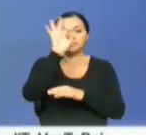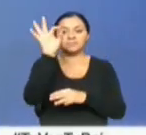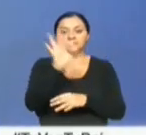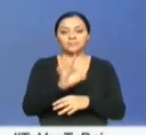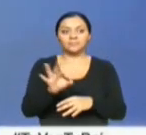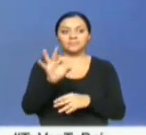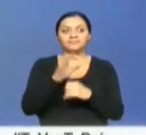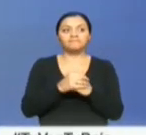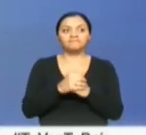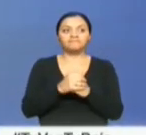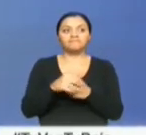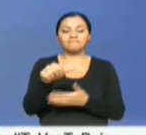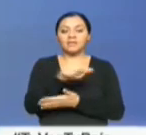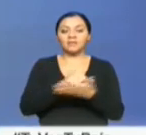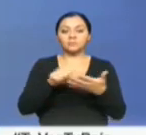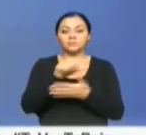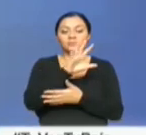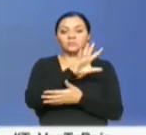53.77%. Azuay, con el